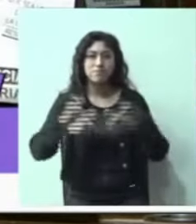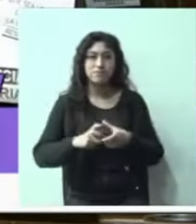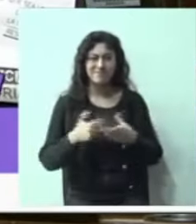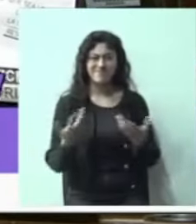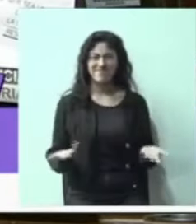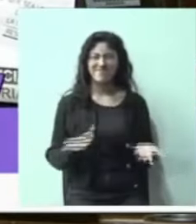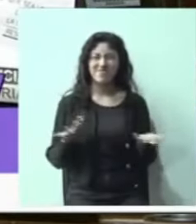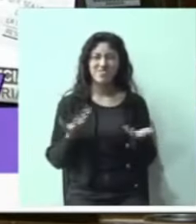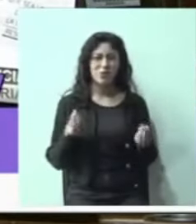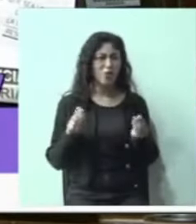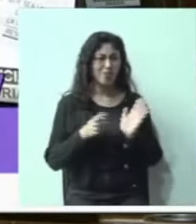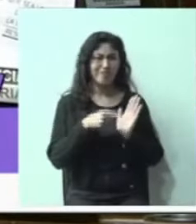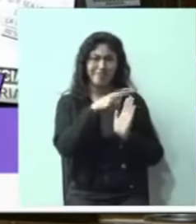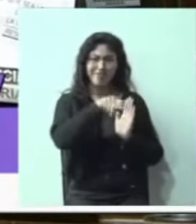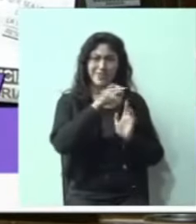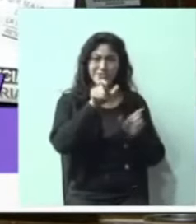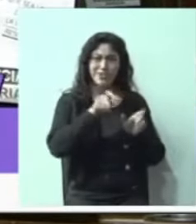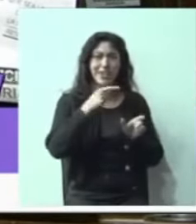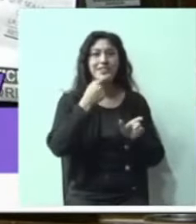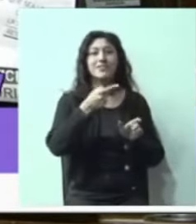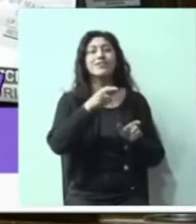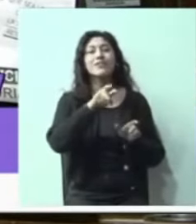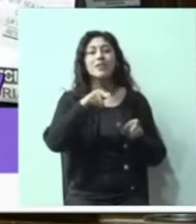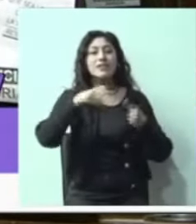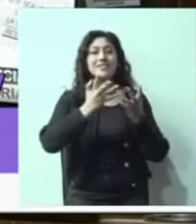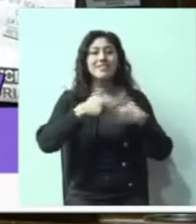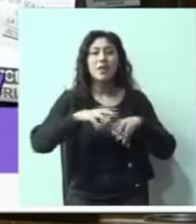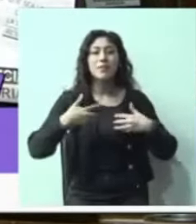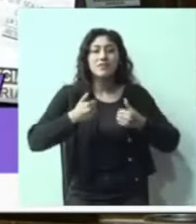argumento? Lo que está diciendo es que hoy el sistema de salud